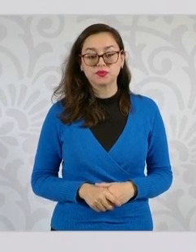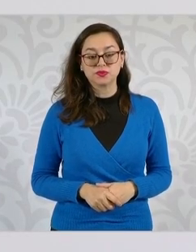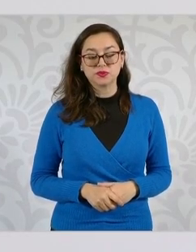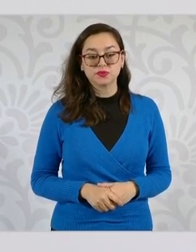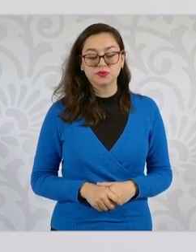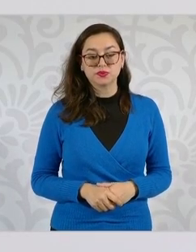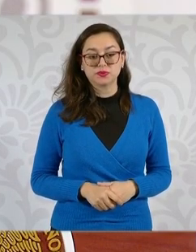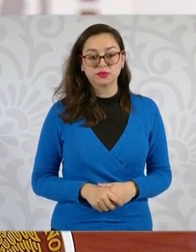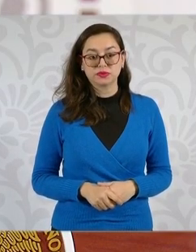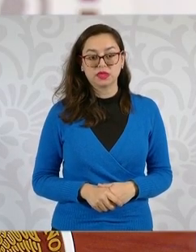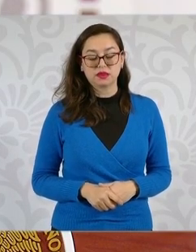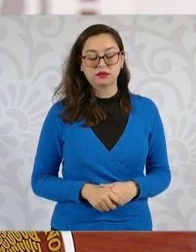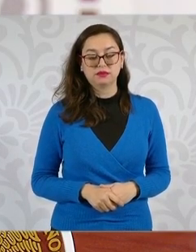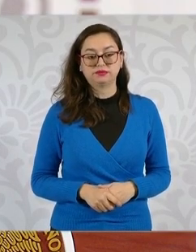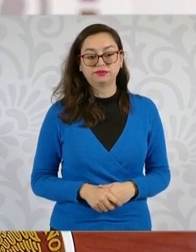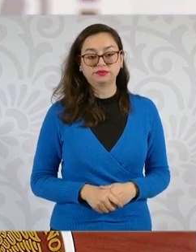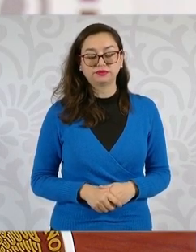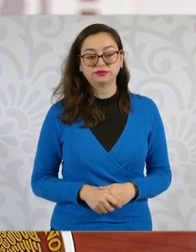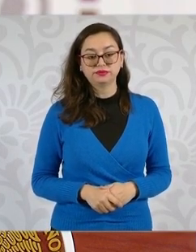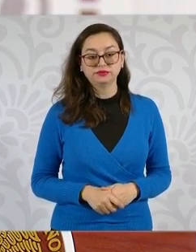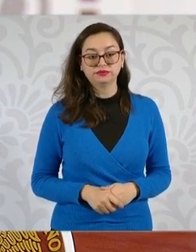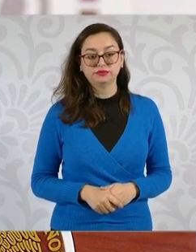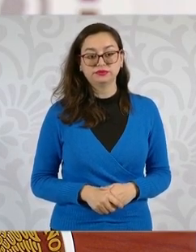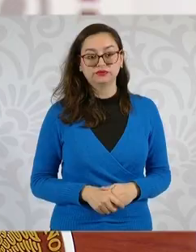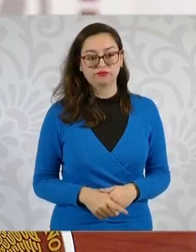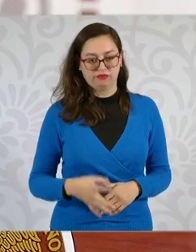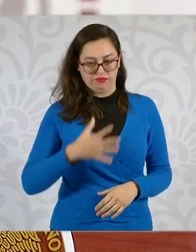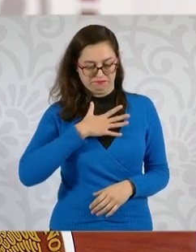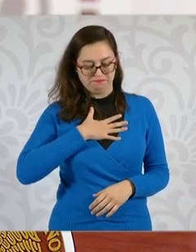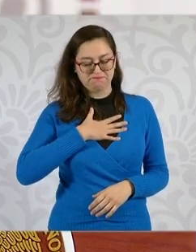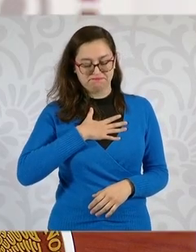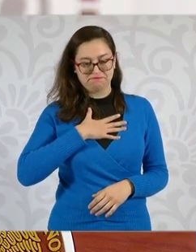desde mi punto de vista el